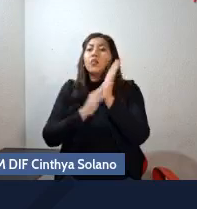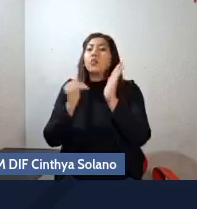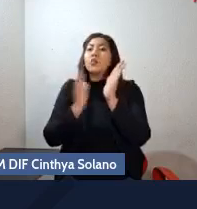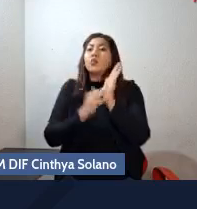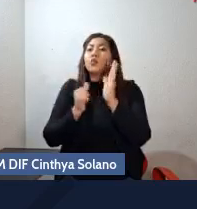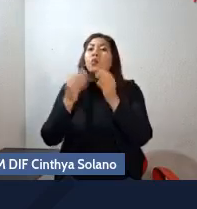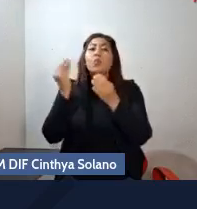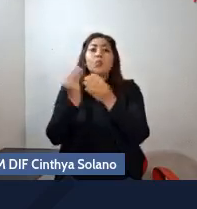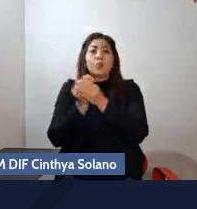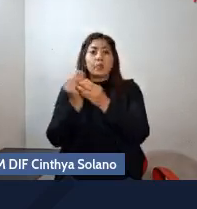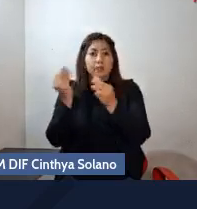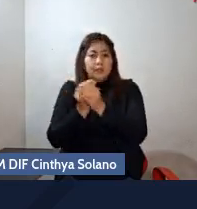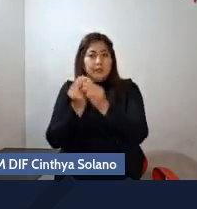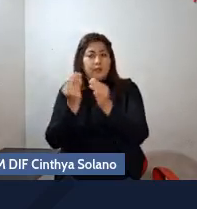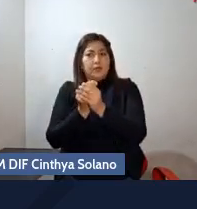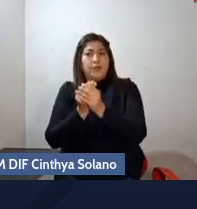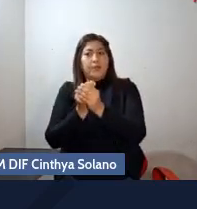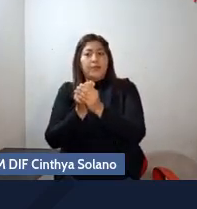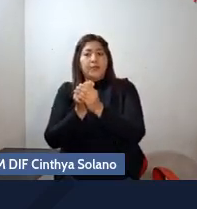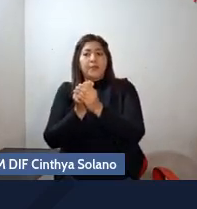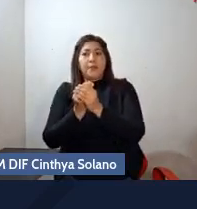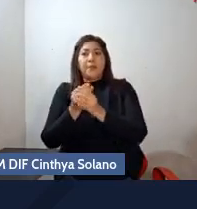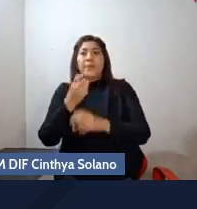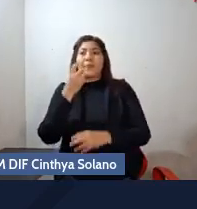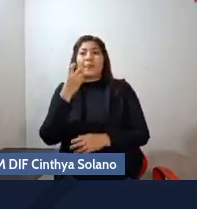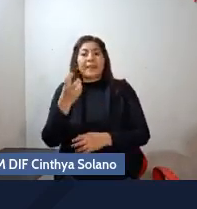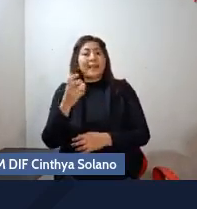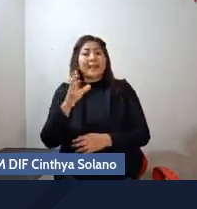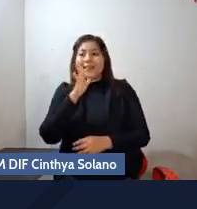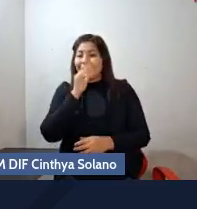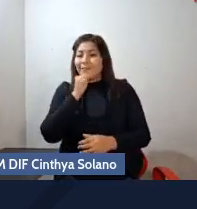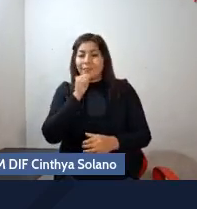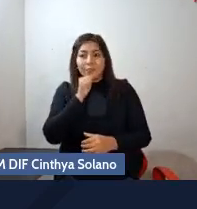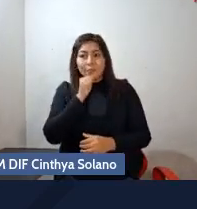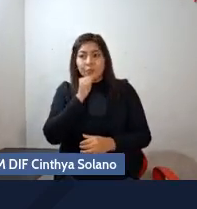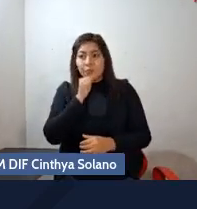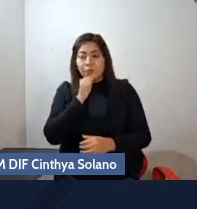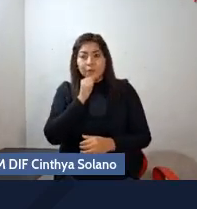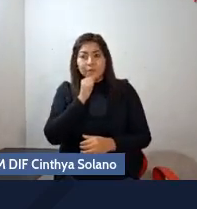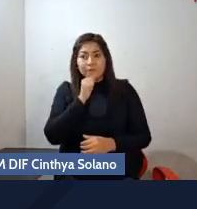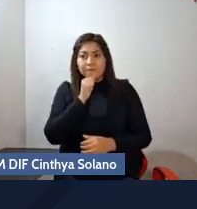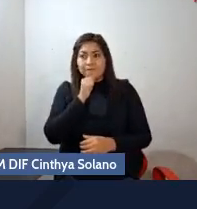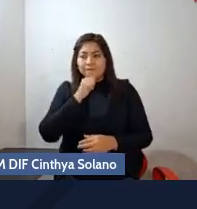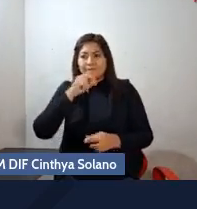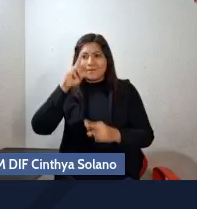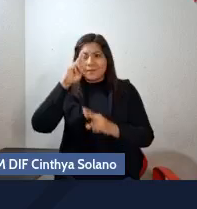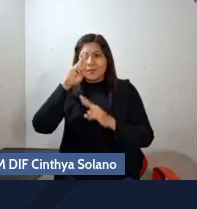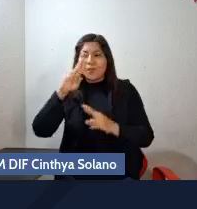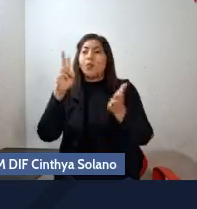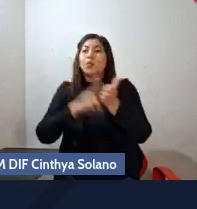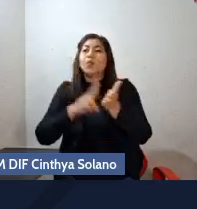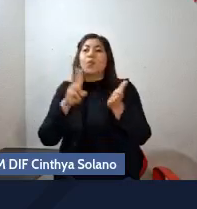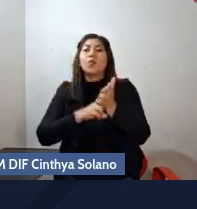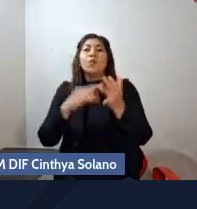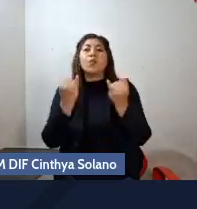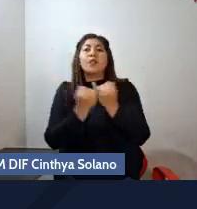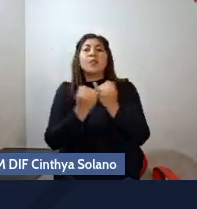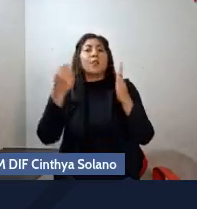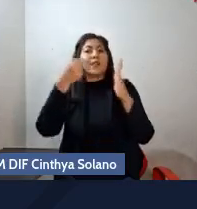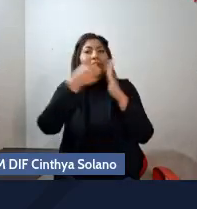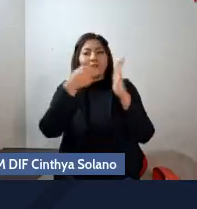Entonces, como tal, no puedo yo hacerlo válido como si fuera un testamento. Ajá.